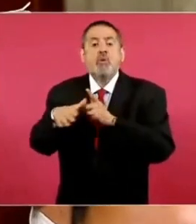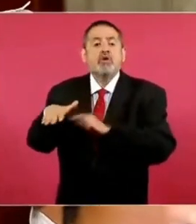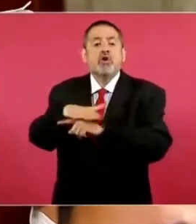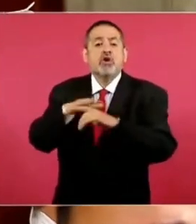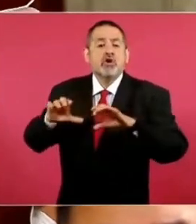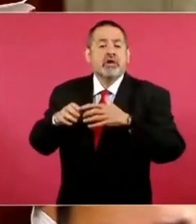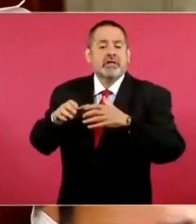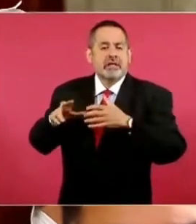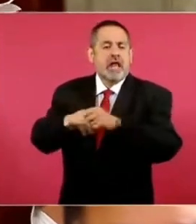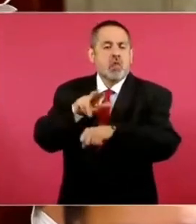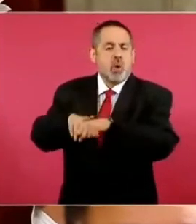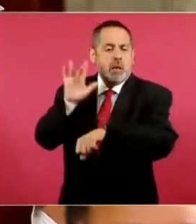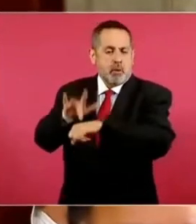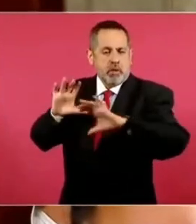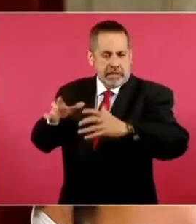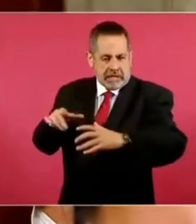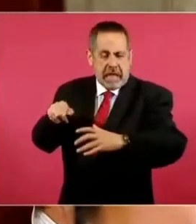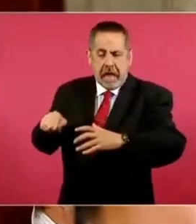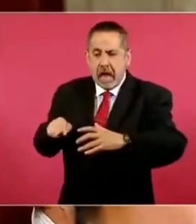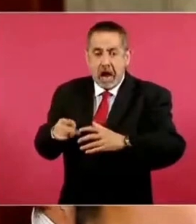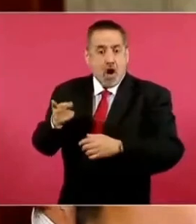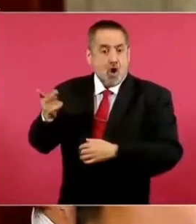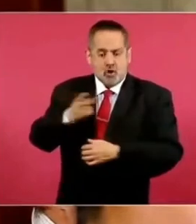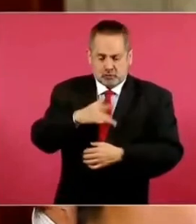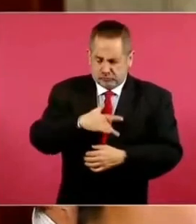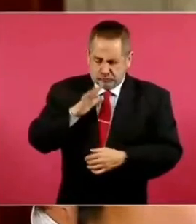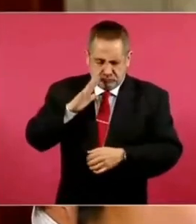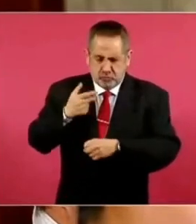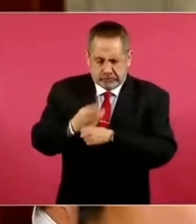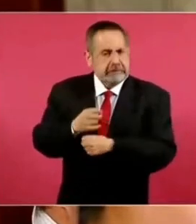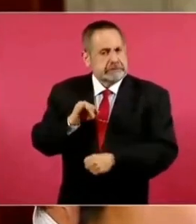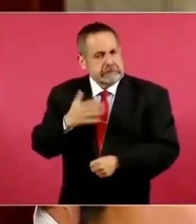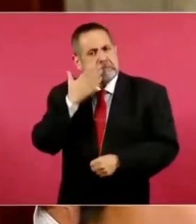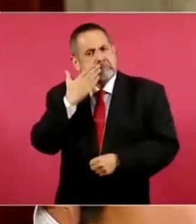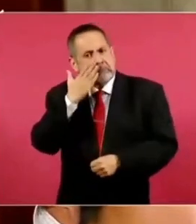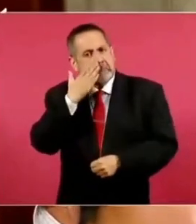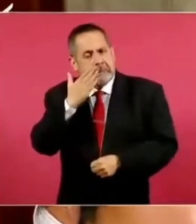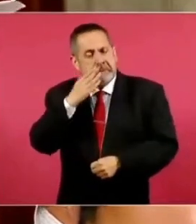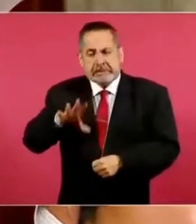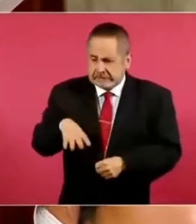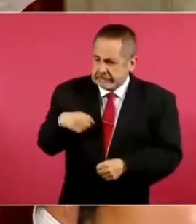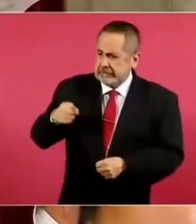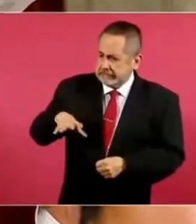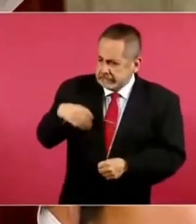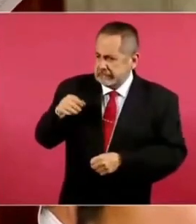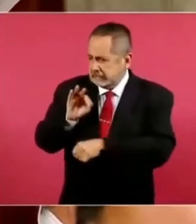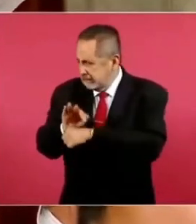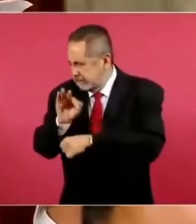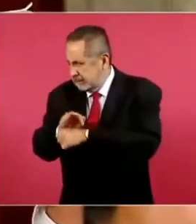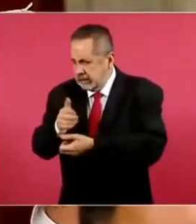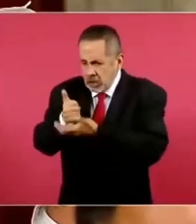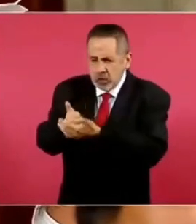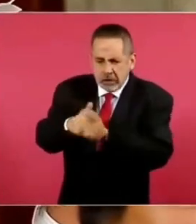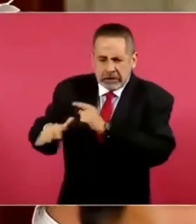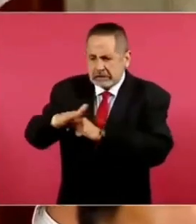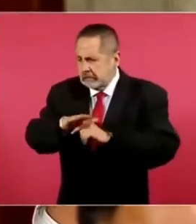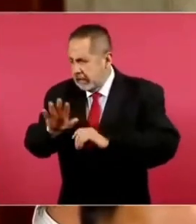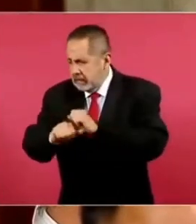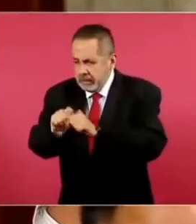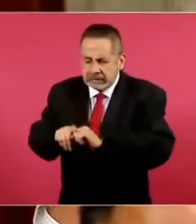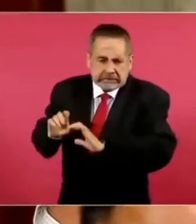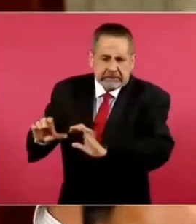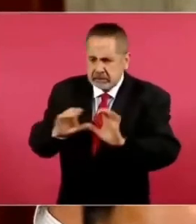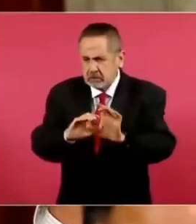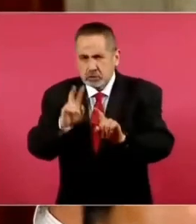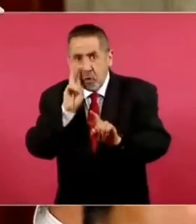protegidas hacen por convicción propia un esfuerzo colosal en pro de los animales y su entorno natural